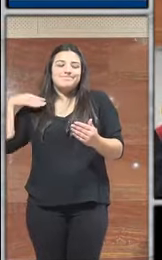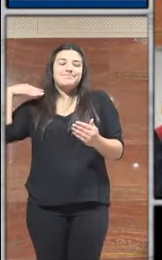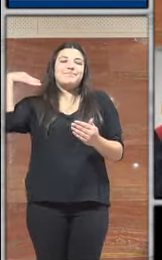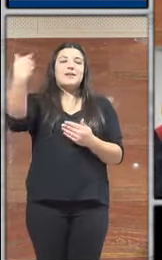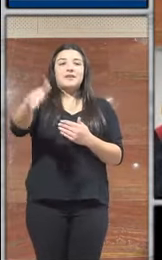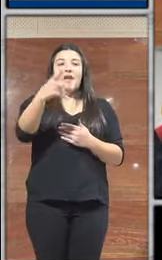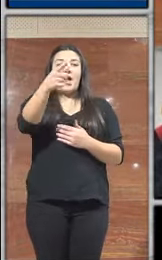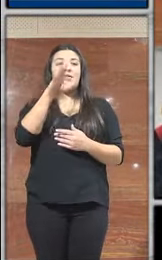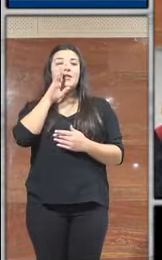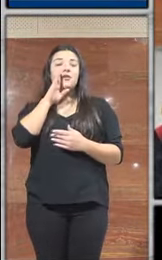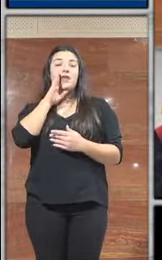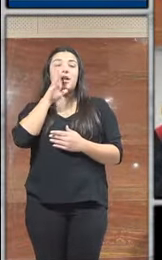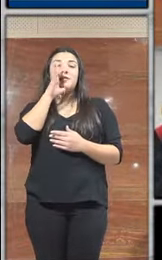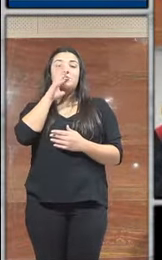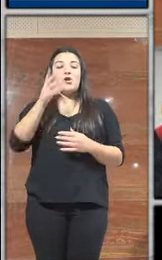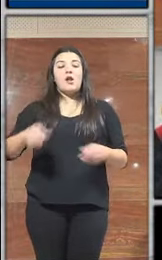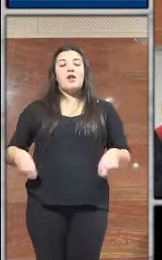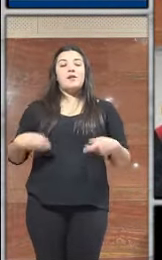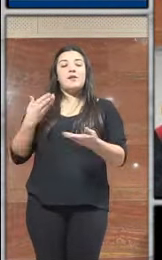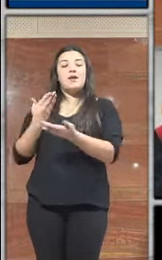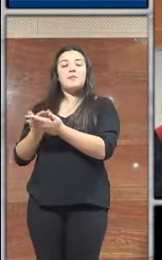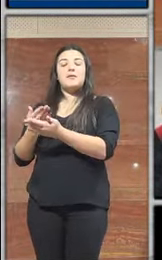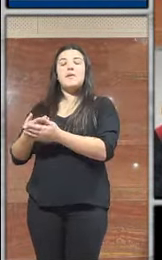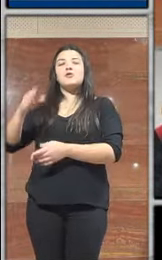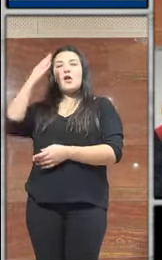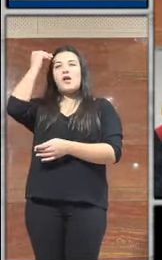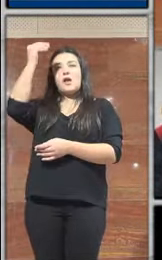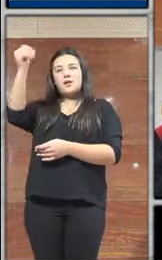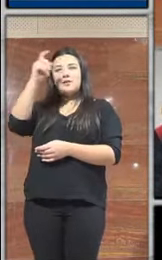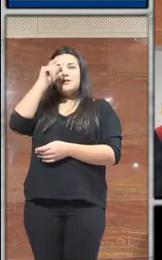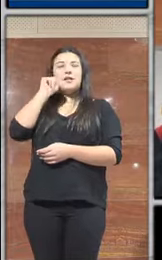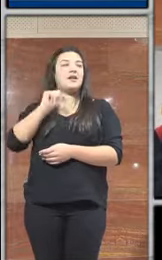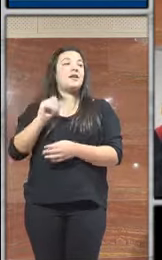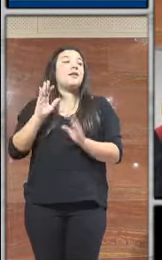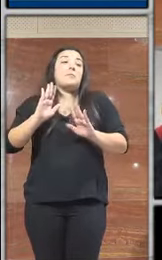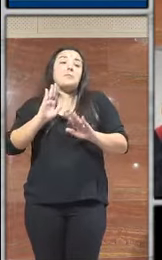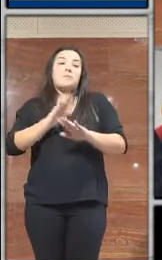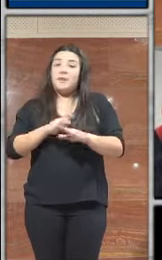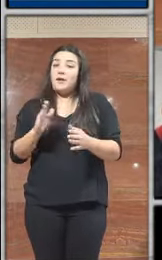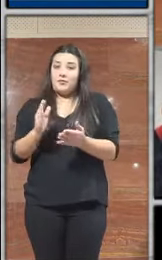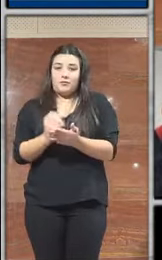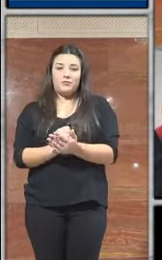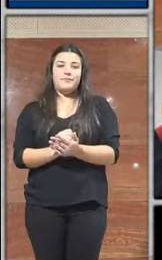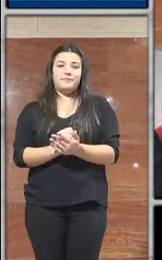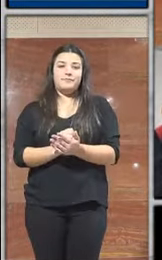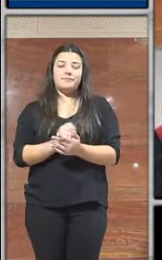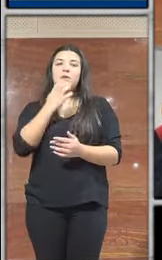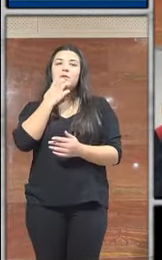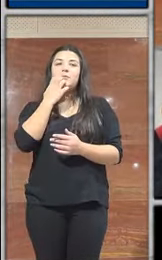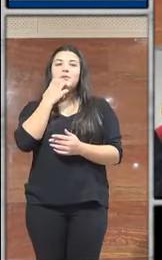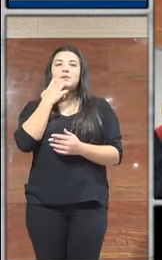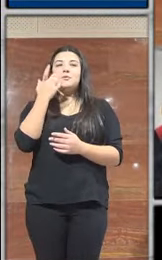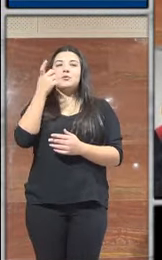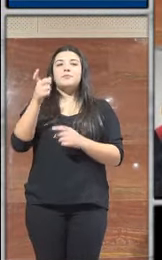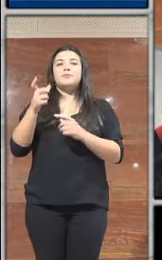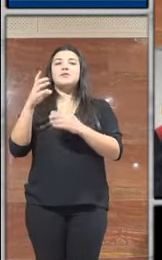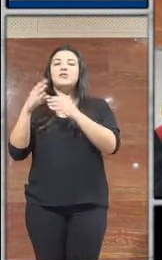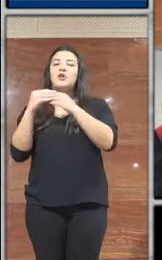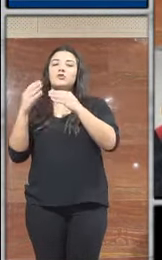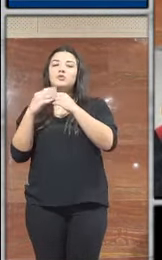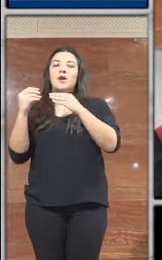le pedíamos a la silla que fuera inteligente pero para todos. Por ejemplo, que aquellos usuarios que tuvieran